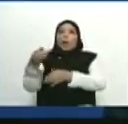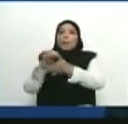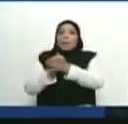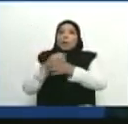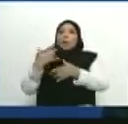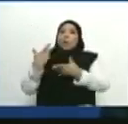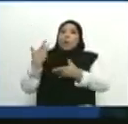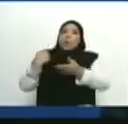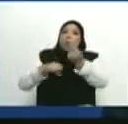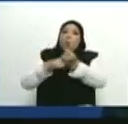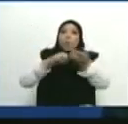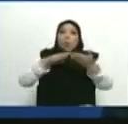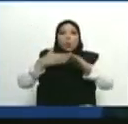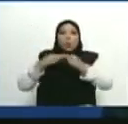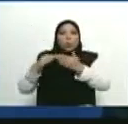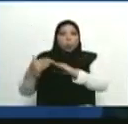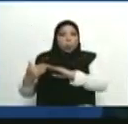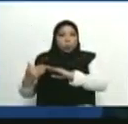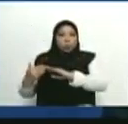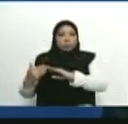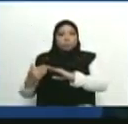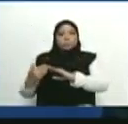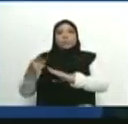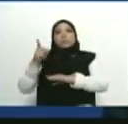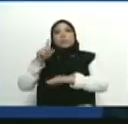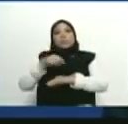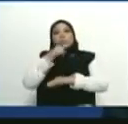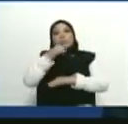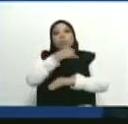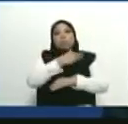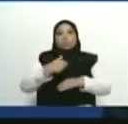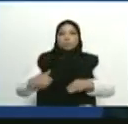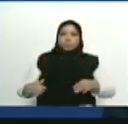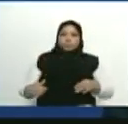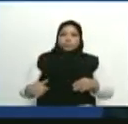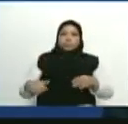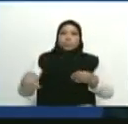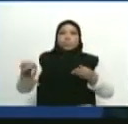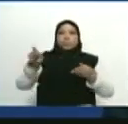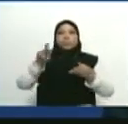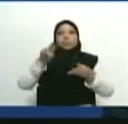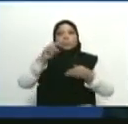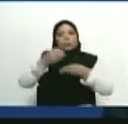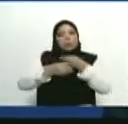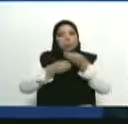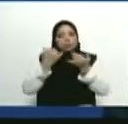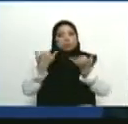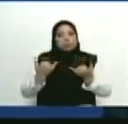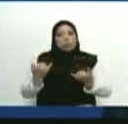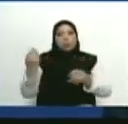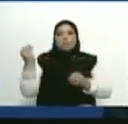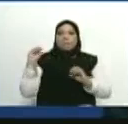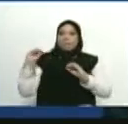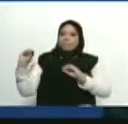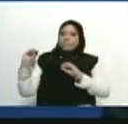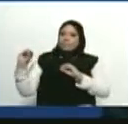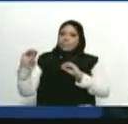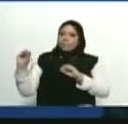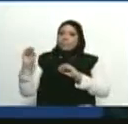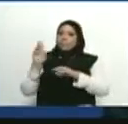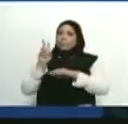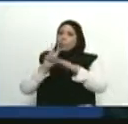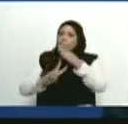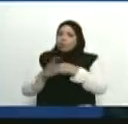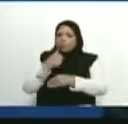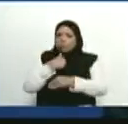que es una cooperativa de pescadores. Y ellos nos decían algo, presidente, que yo quiero retomarlo acá y pedirle, solicitarle